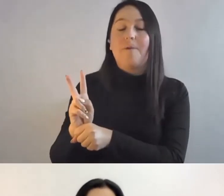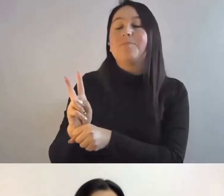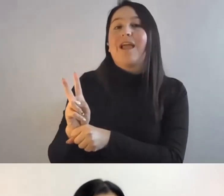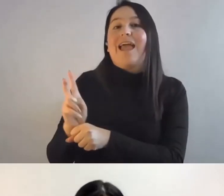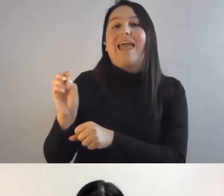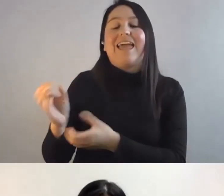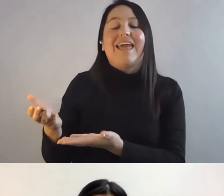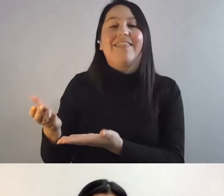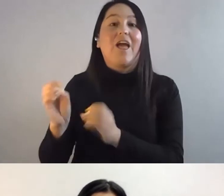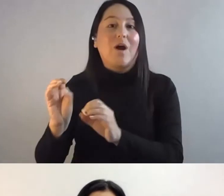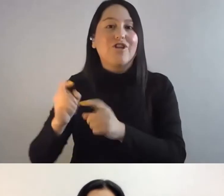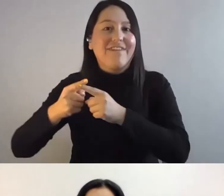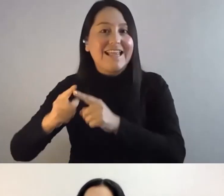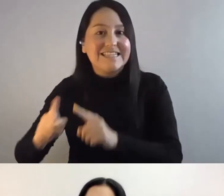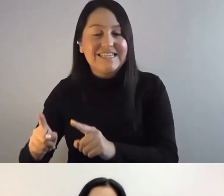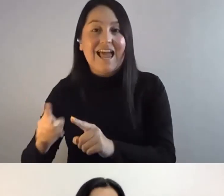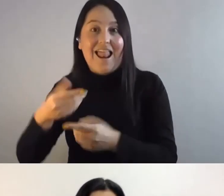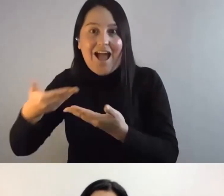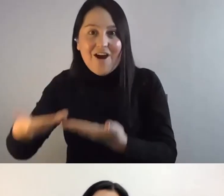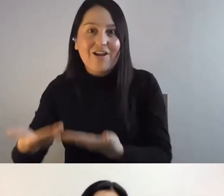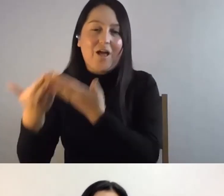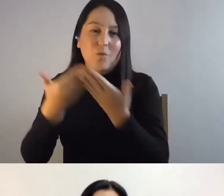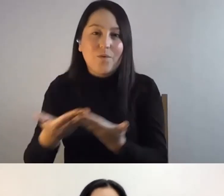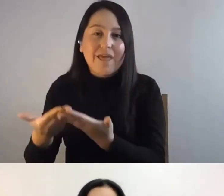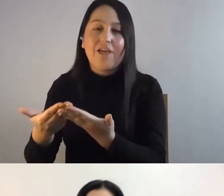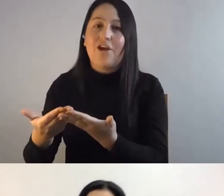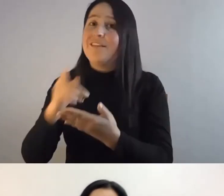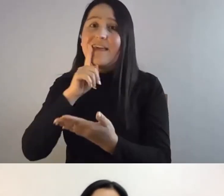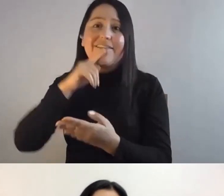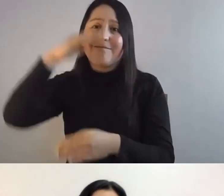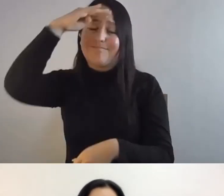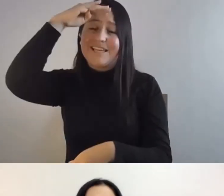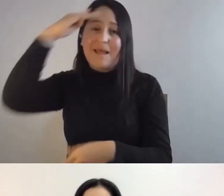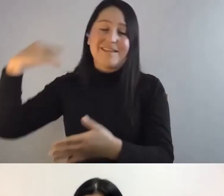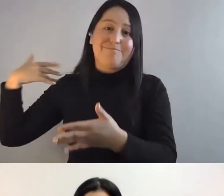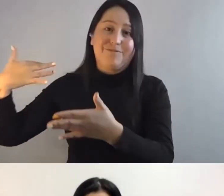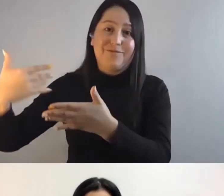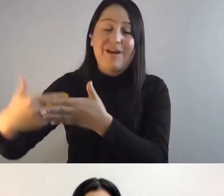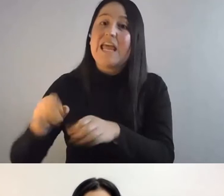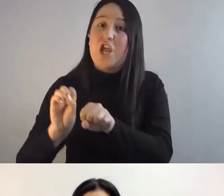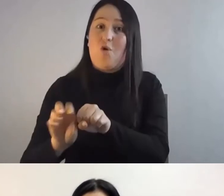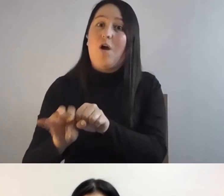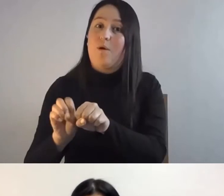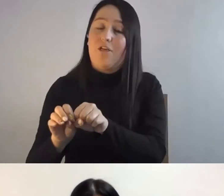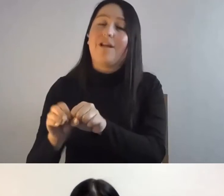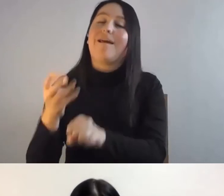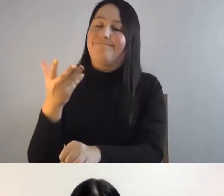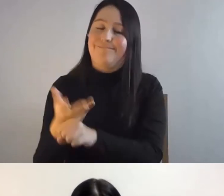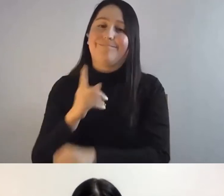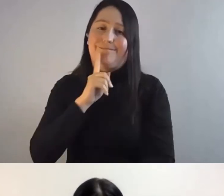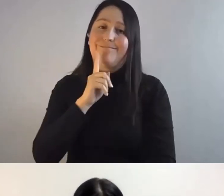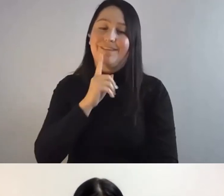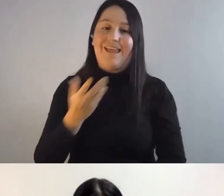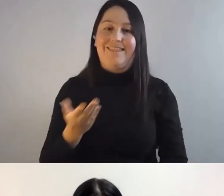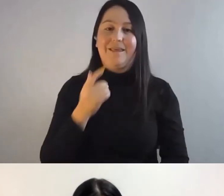ha trabajado en escuela de sordos, tiene muchísima experiencia y vocabulario en educación hay mucho.